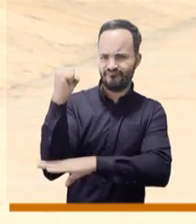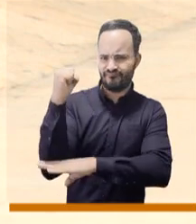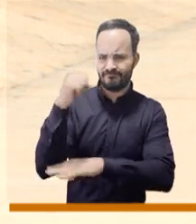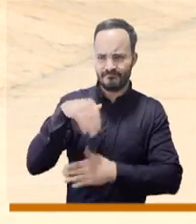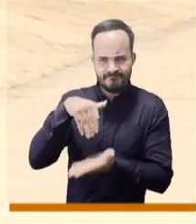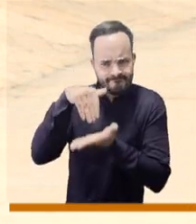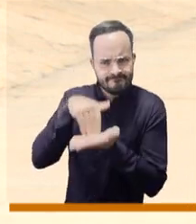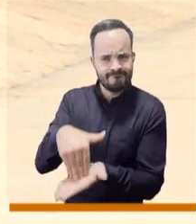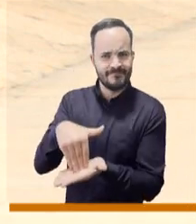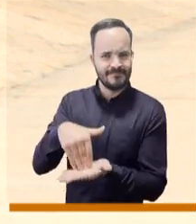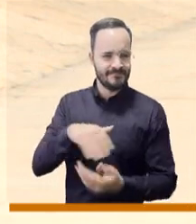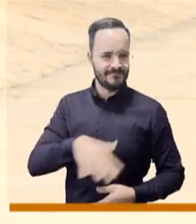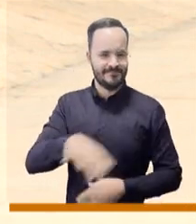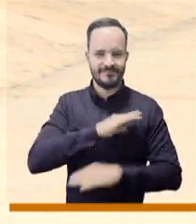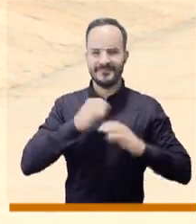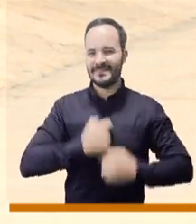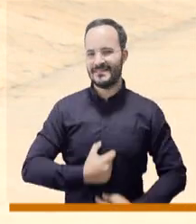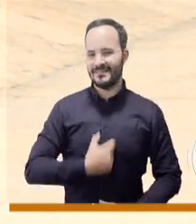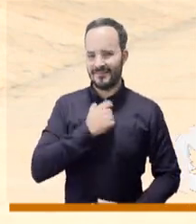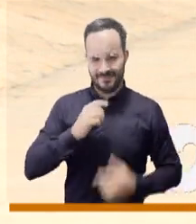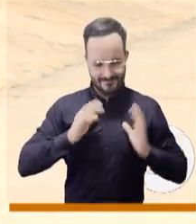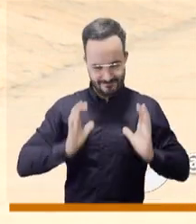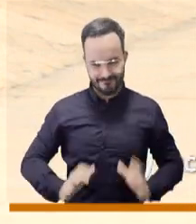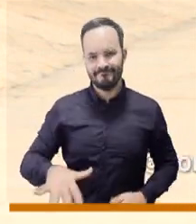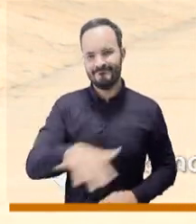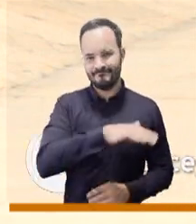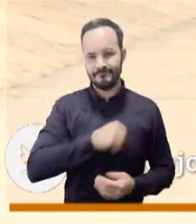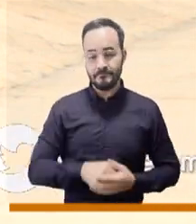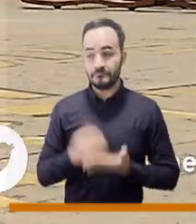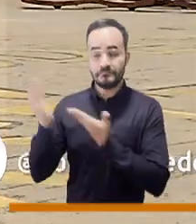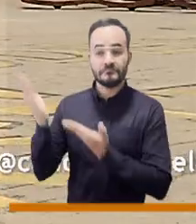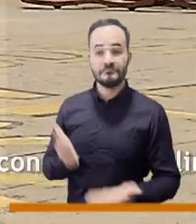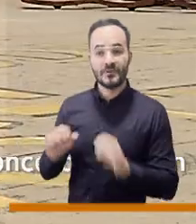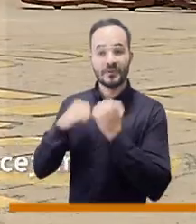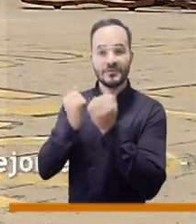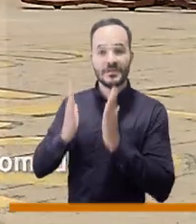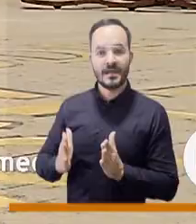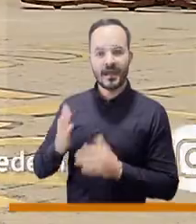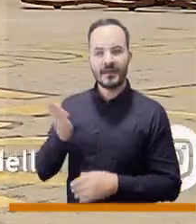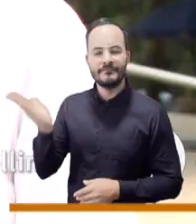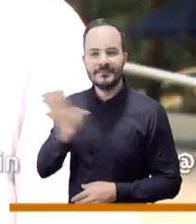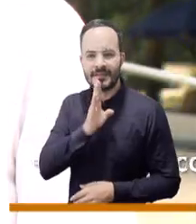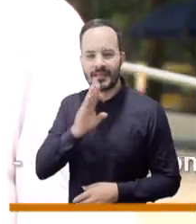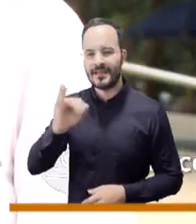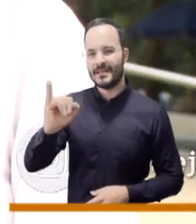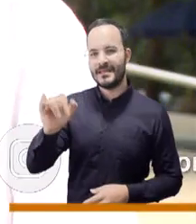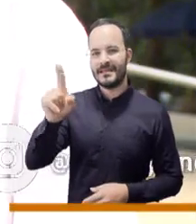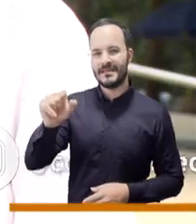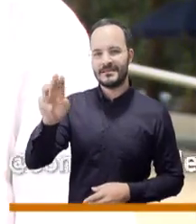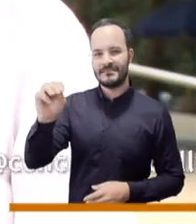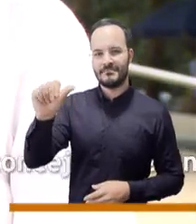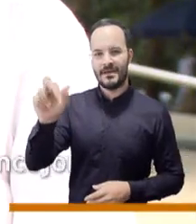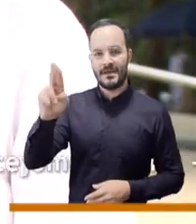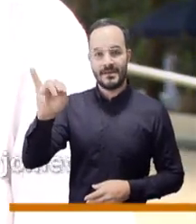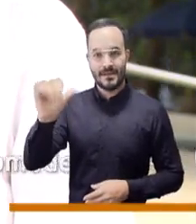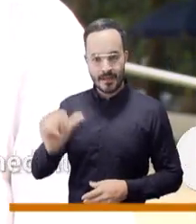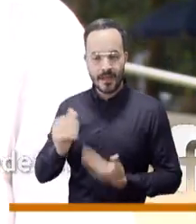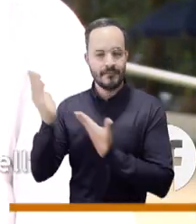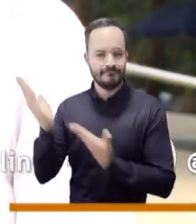le damos la bienvenida a nuestra concejala anfitriona Ismaría Zapata Hoyos.